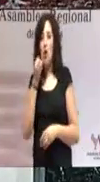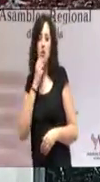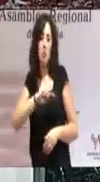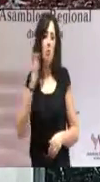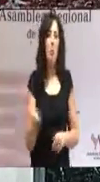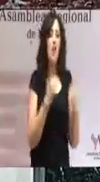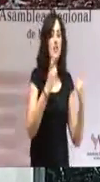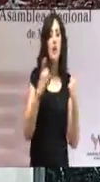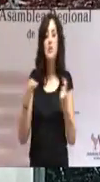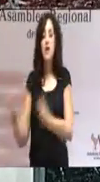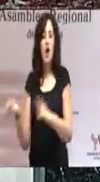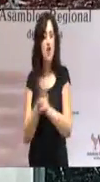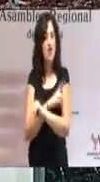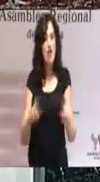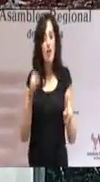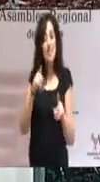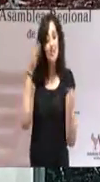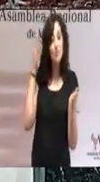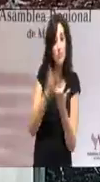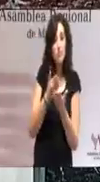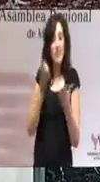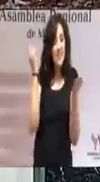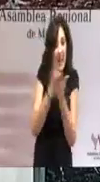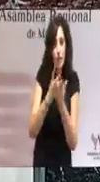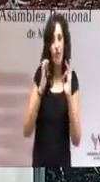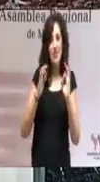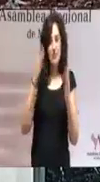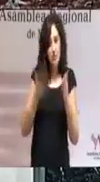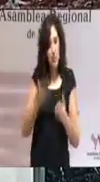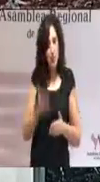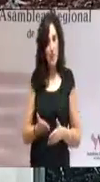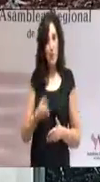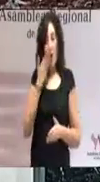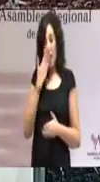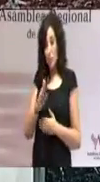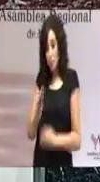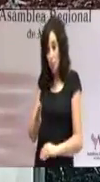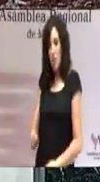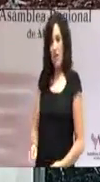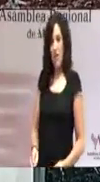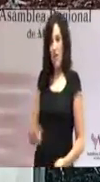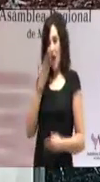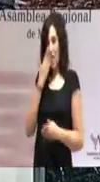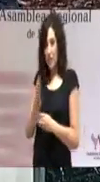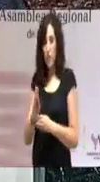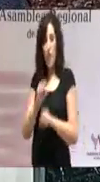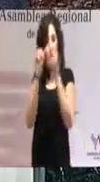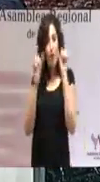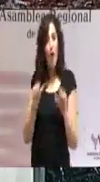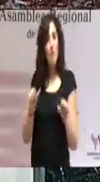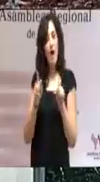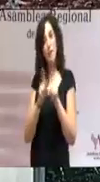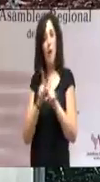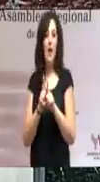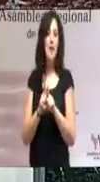necesita. Esa es la clave y ese es el reto. Y desde luego, con su actitud, con su forma de